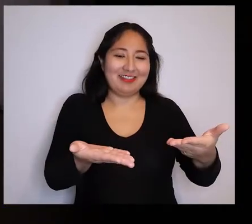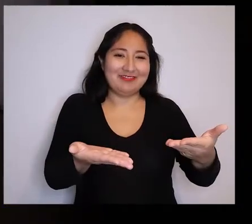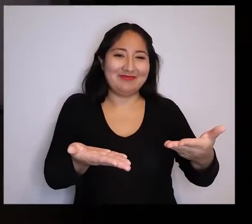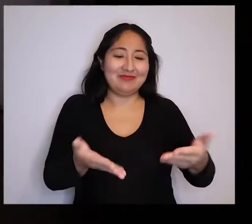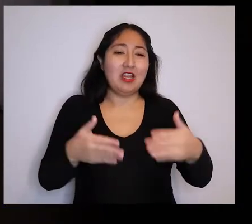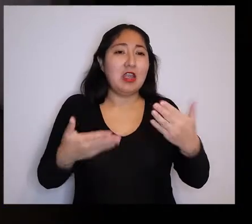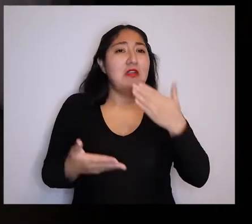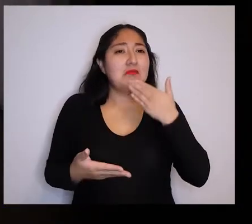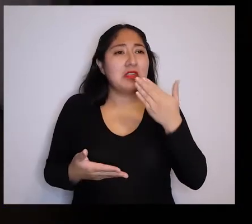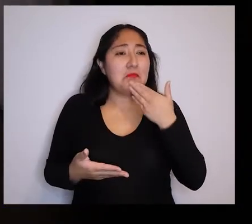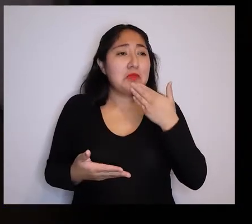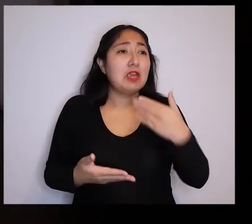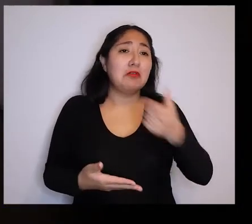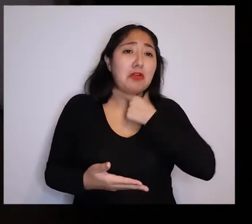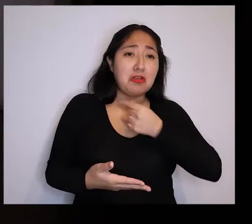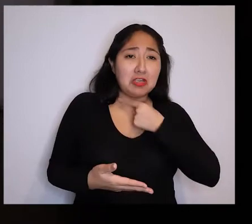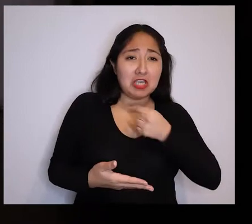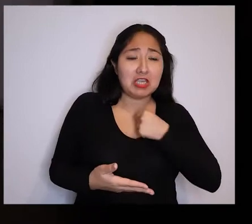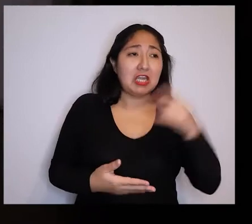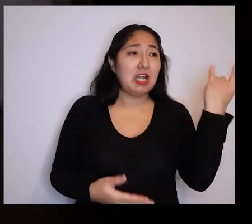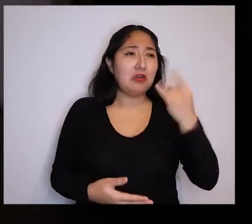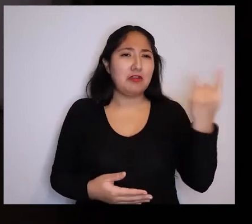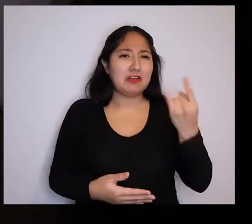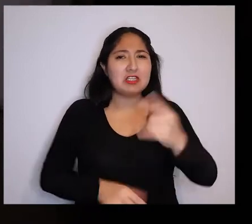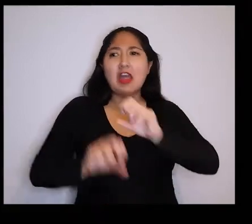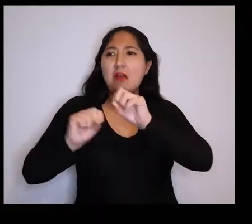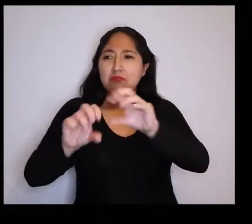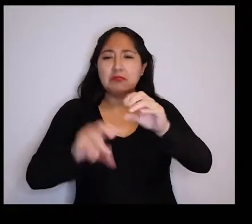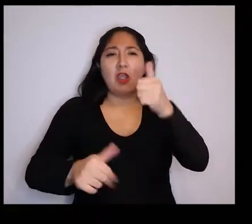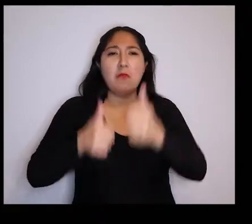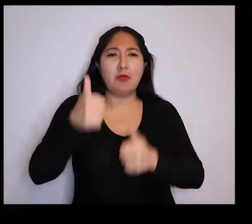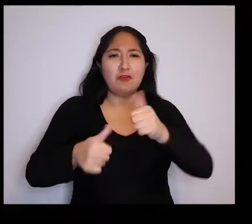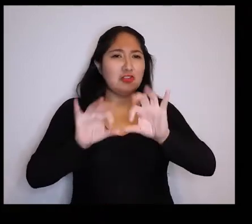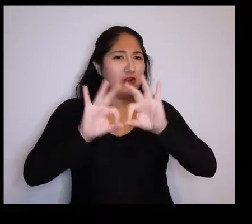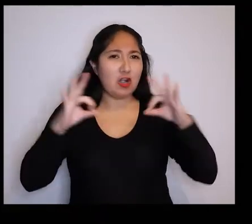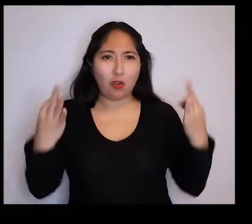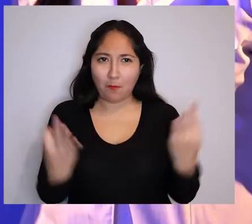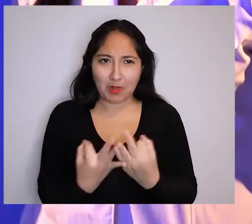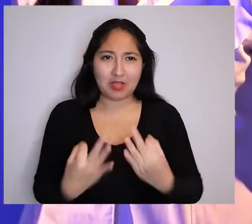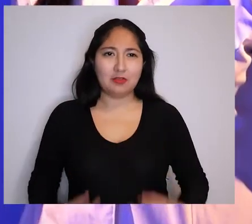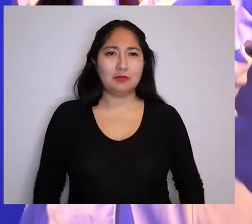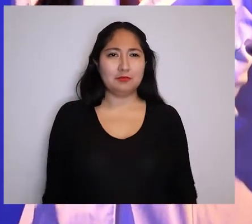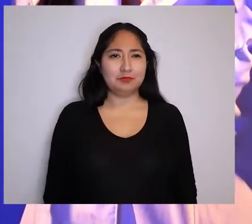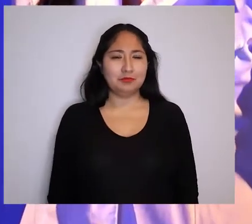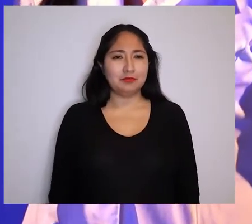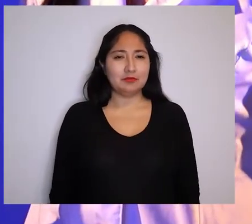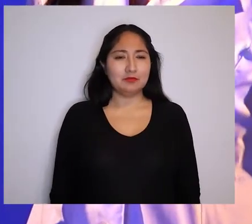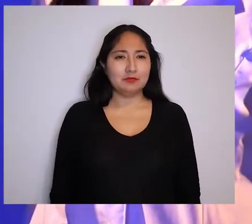y va de la mano con lo que quiere la universidad, la formación de un profesional completo.